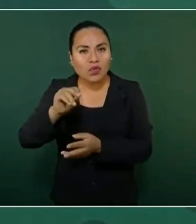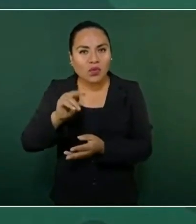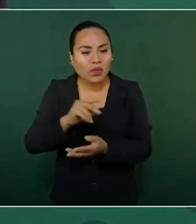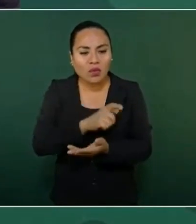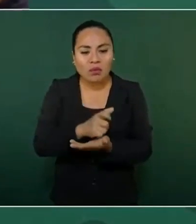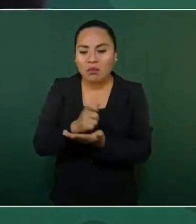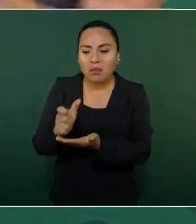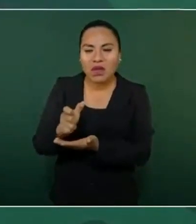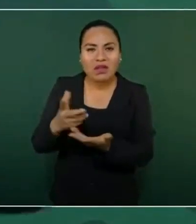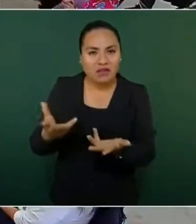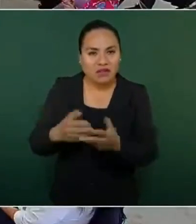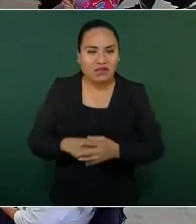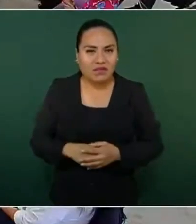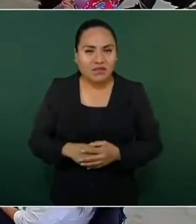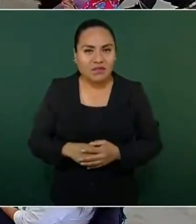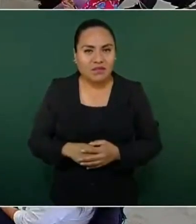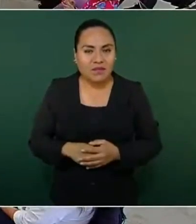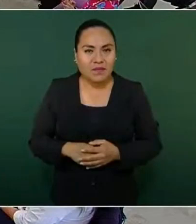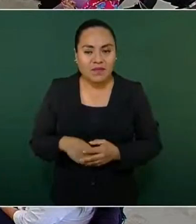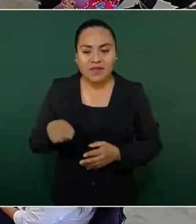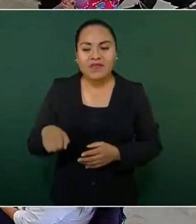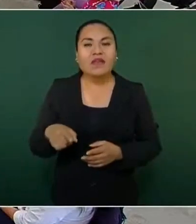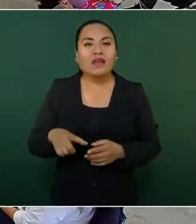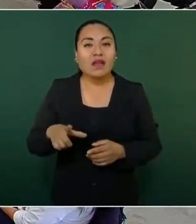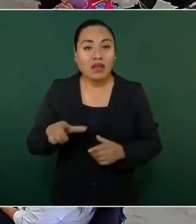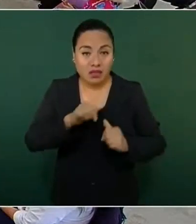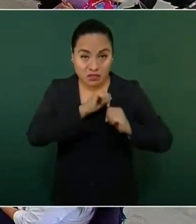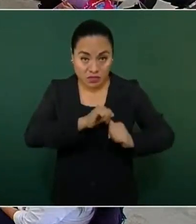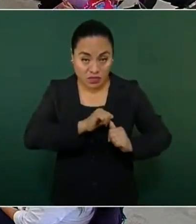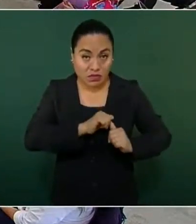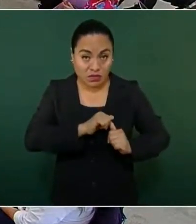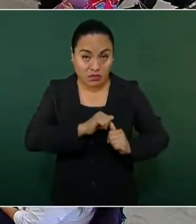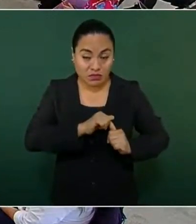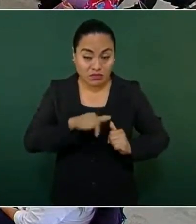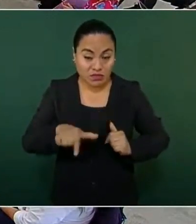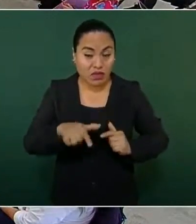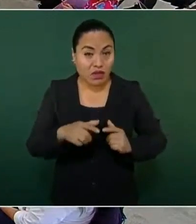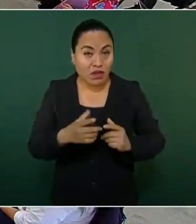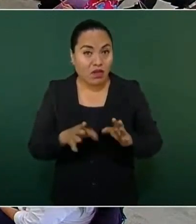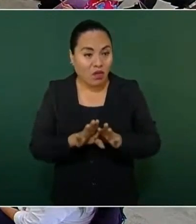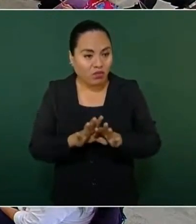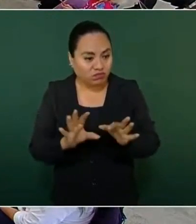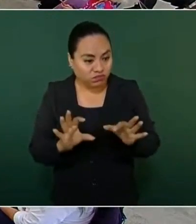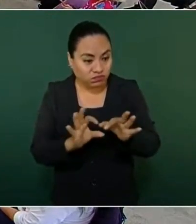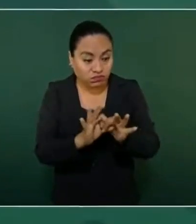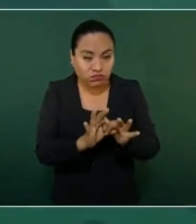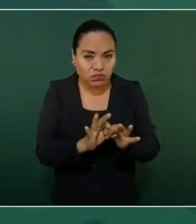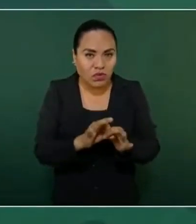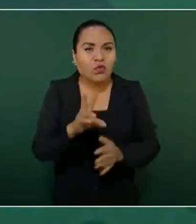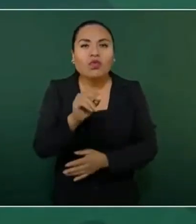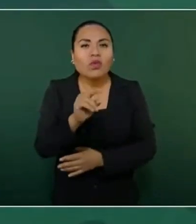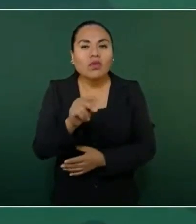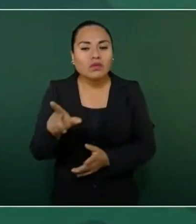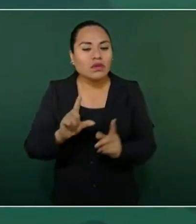Y no queda el gobierno como socio, no, es un estímulo